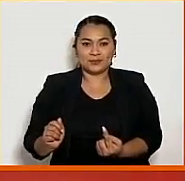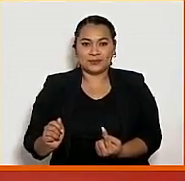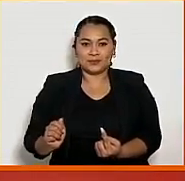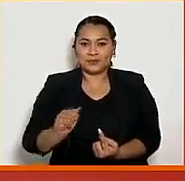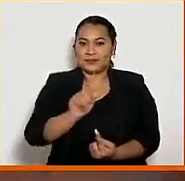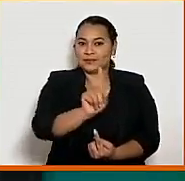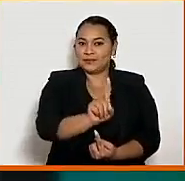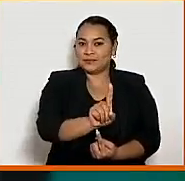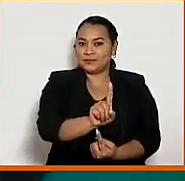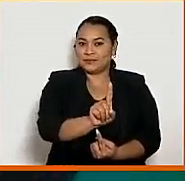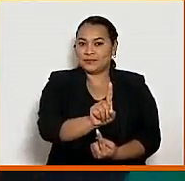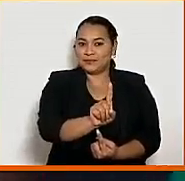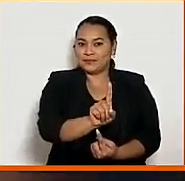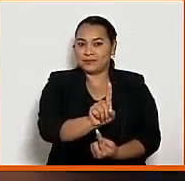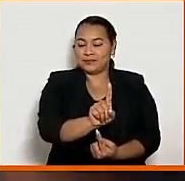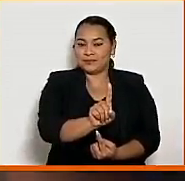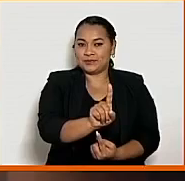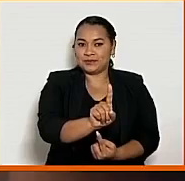1. Segundo dígito.